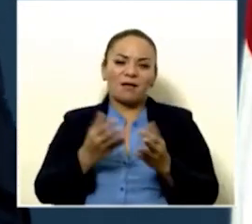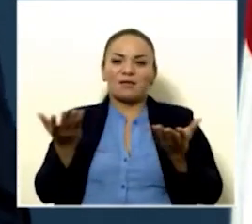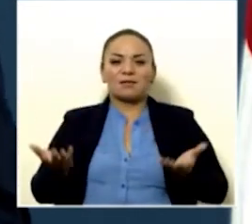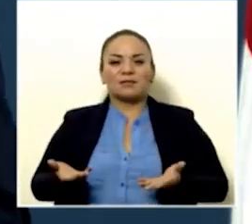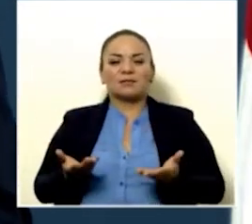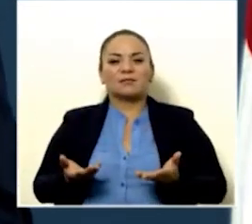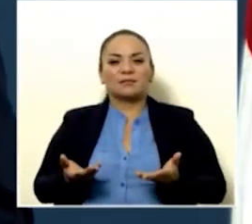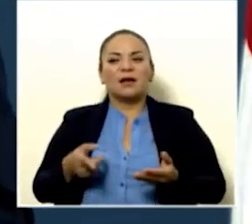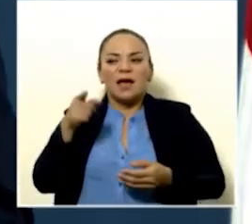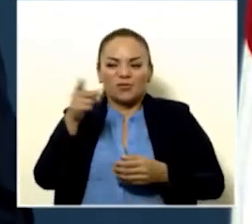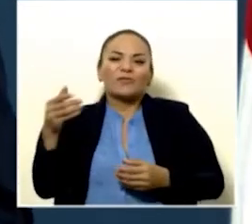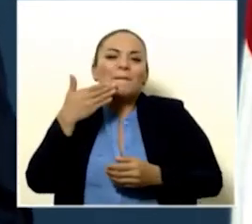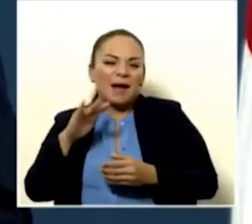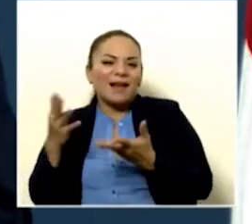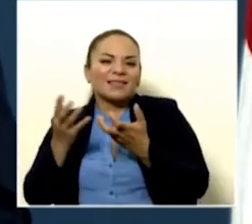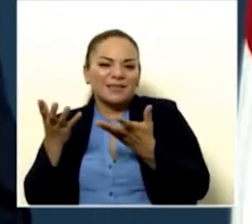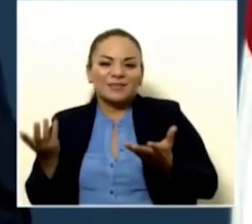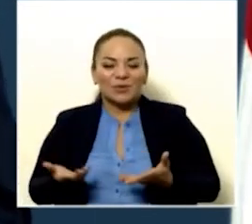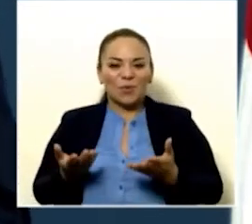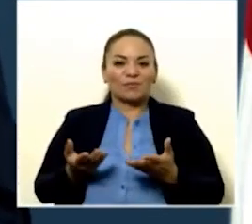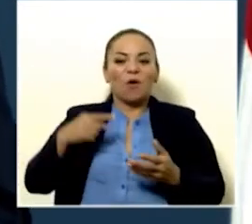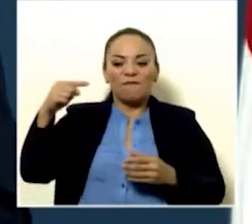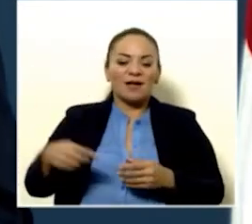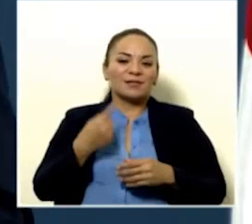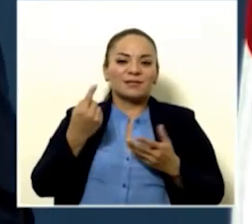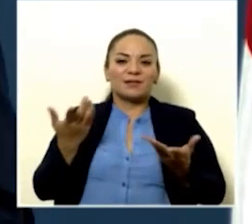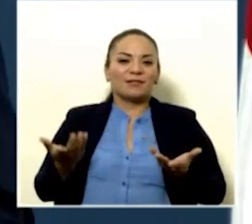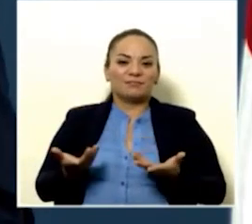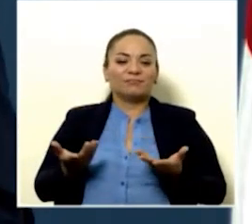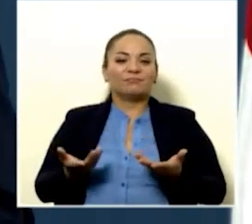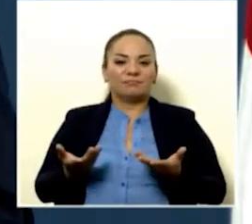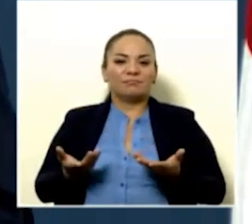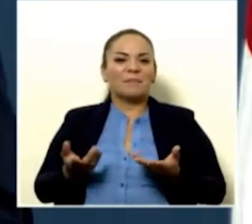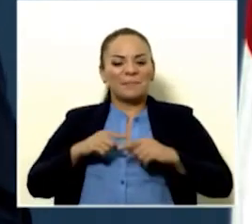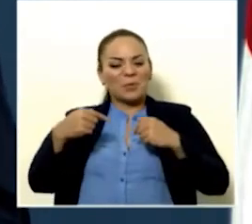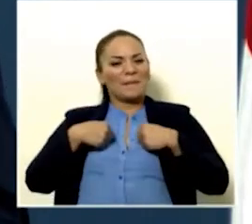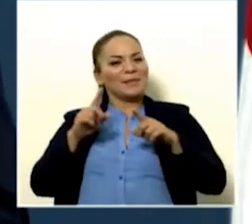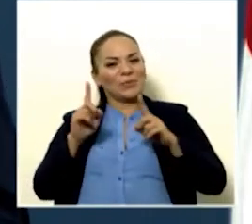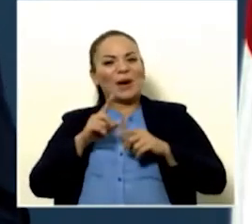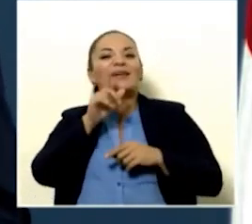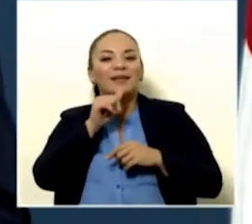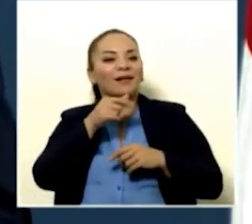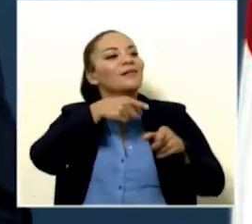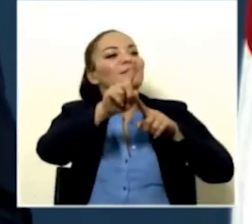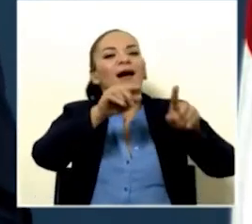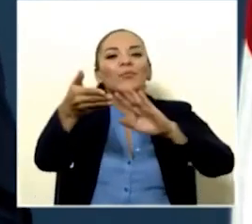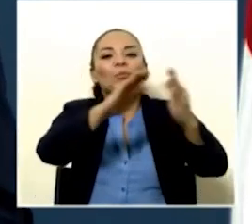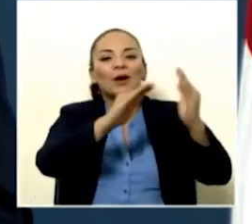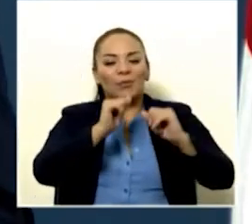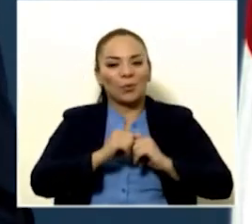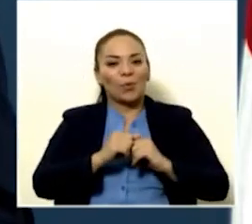obviamente malintencionadas y la ofensa al electorado costarricense que debió